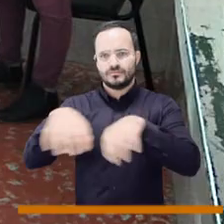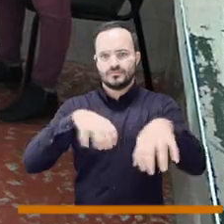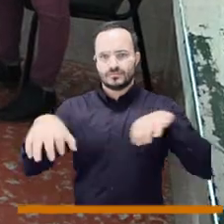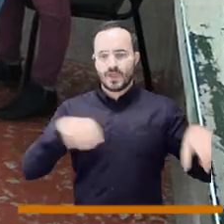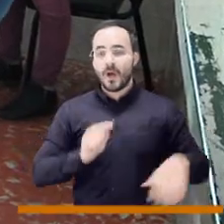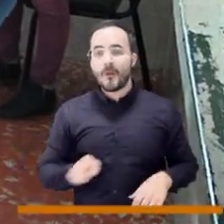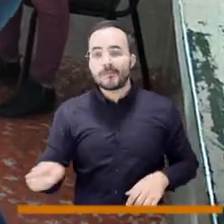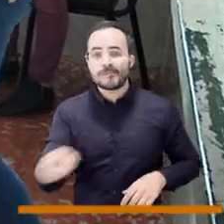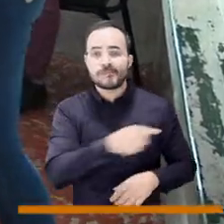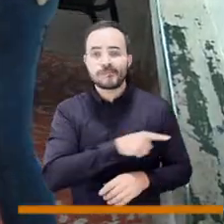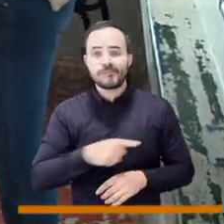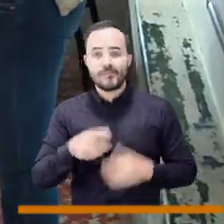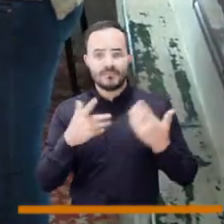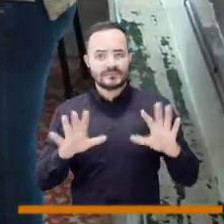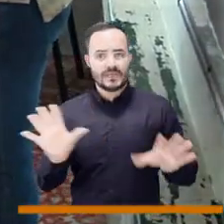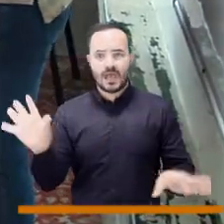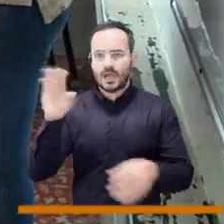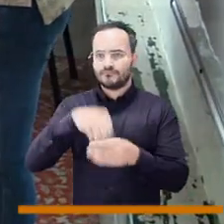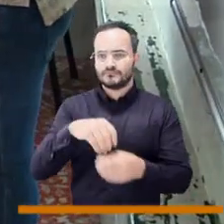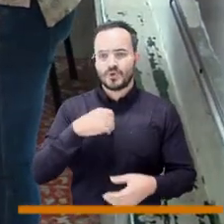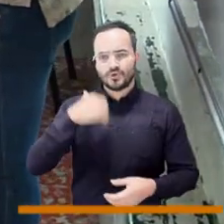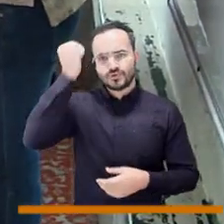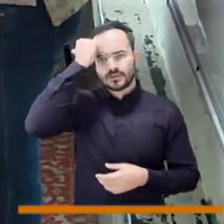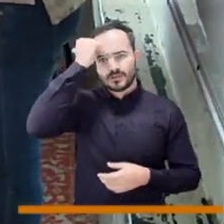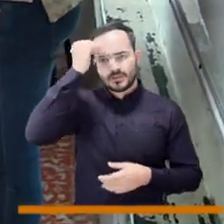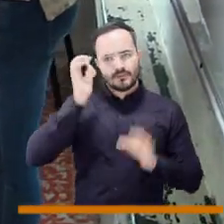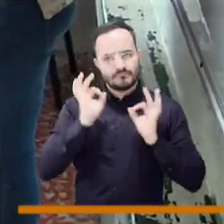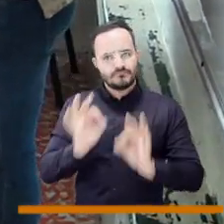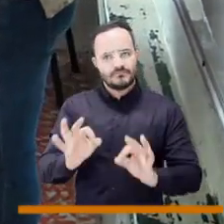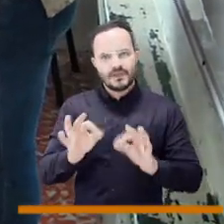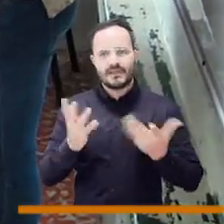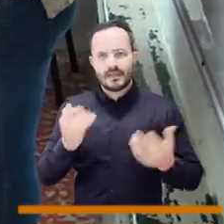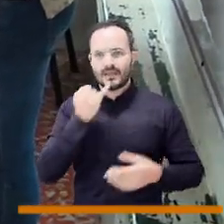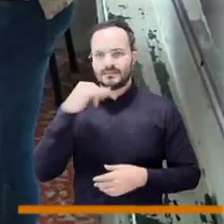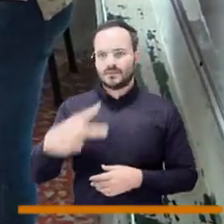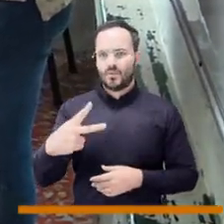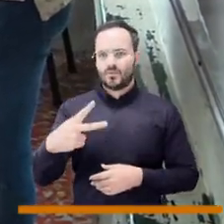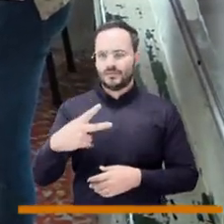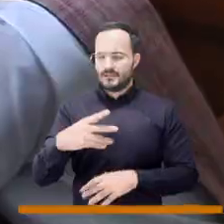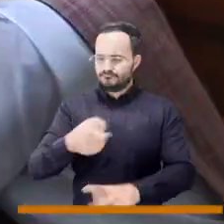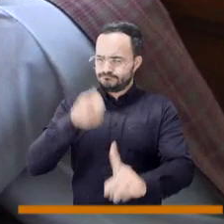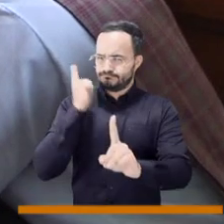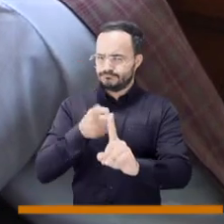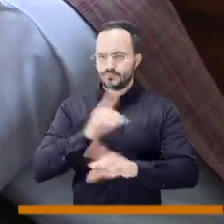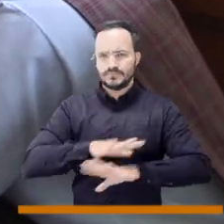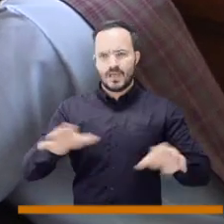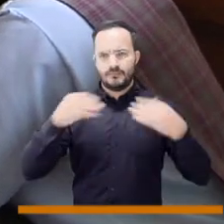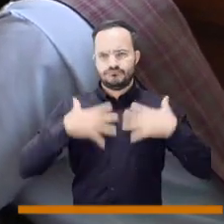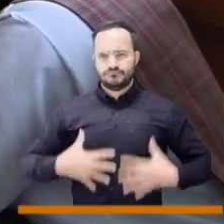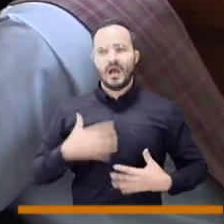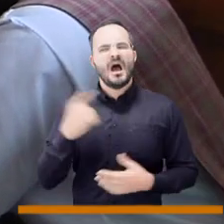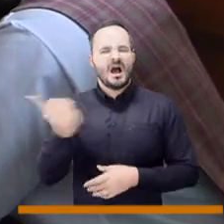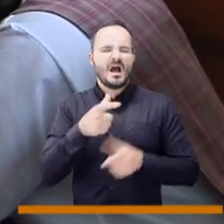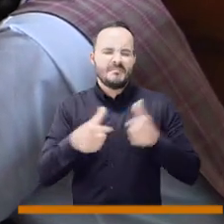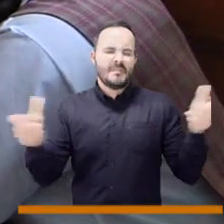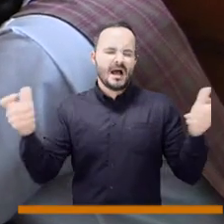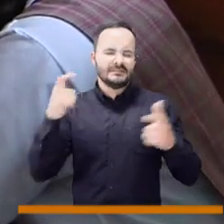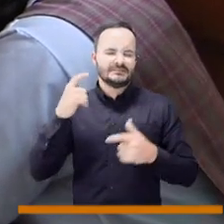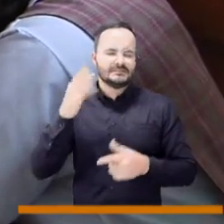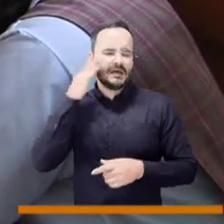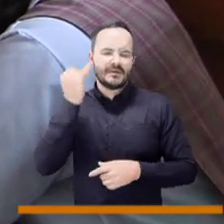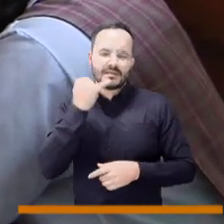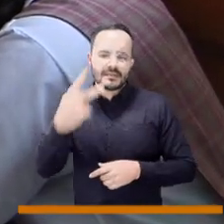cuentan todas con por lo menos un maestro especializado en segunda lengua, particularmente la más popular es el inglés,